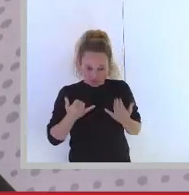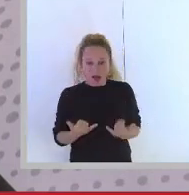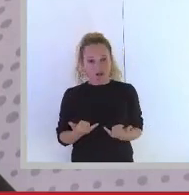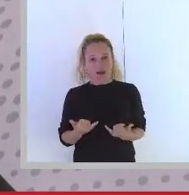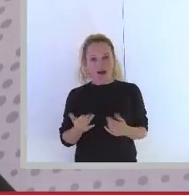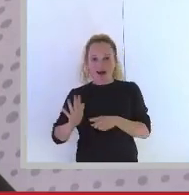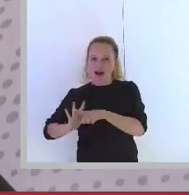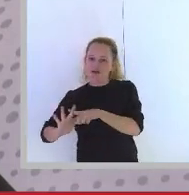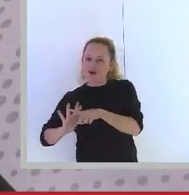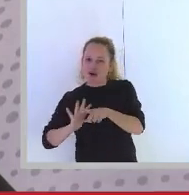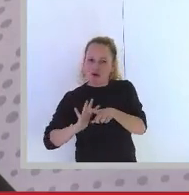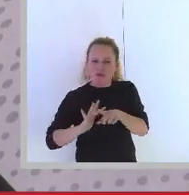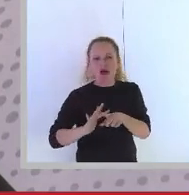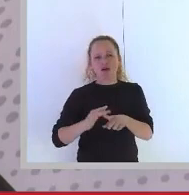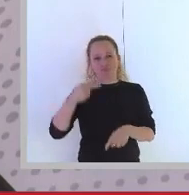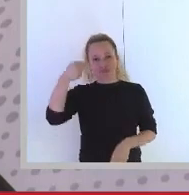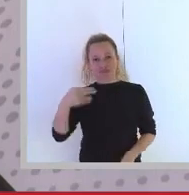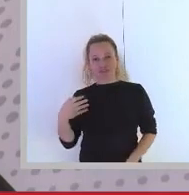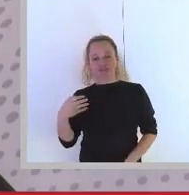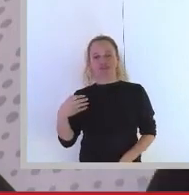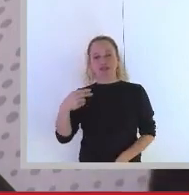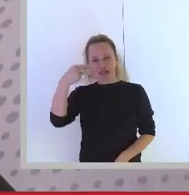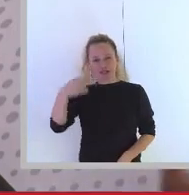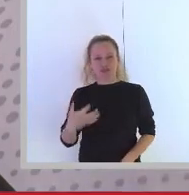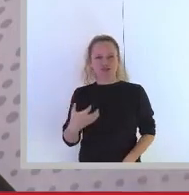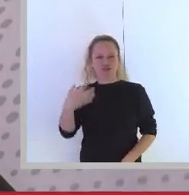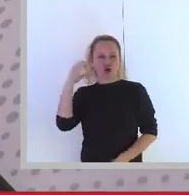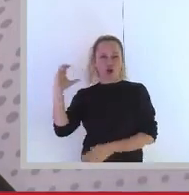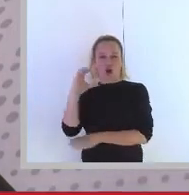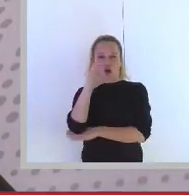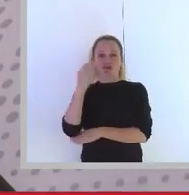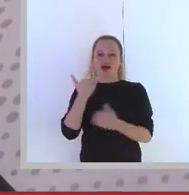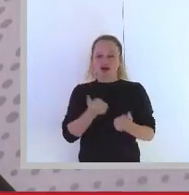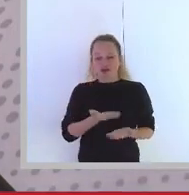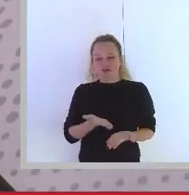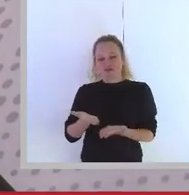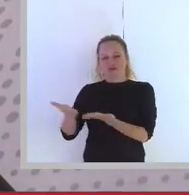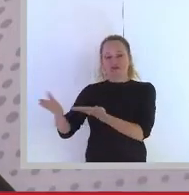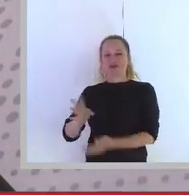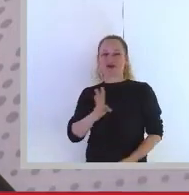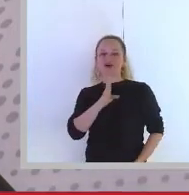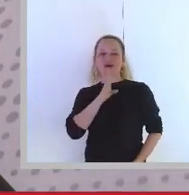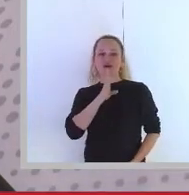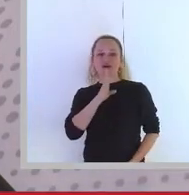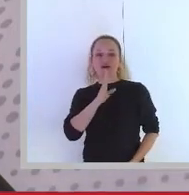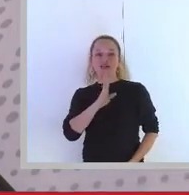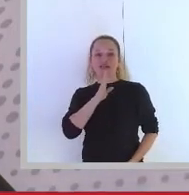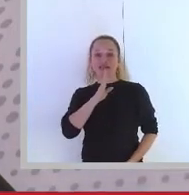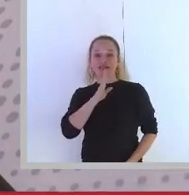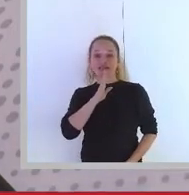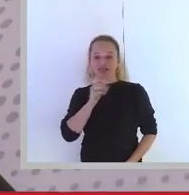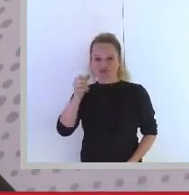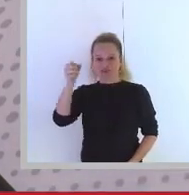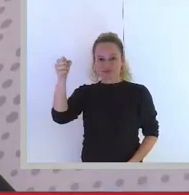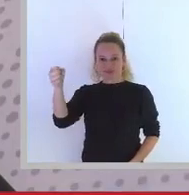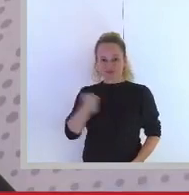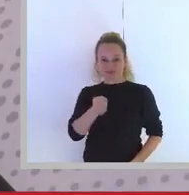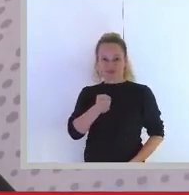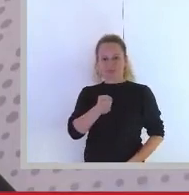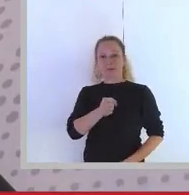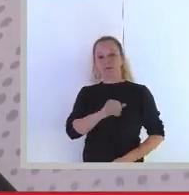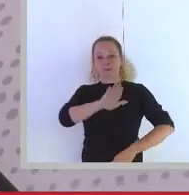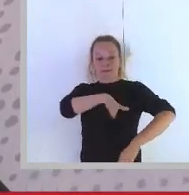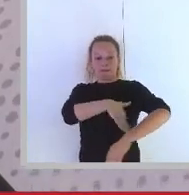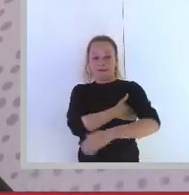momento de la historia del país. Entonces, vamos a darle la palabra al viceministro